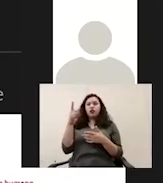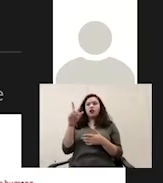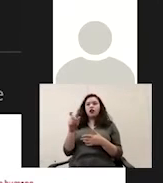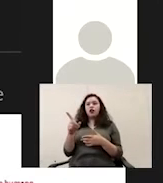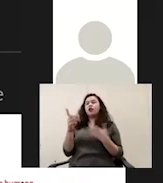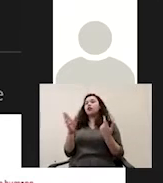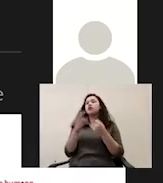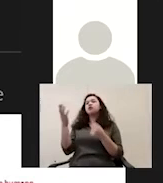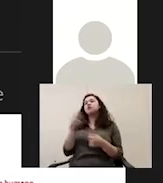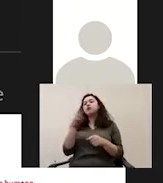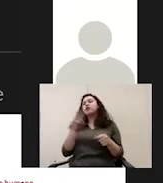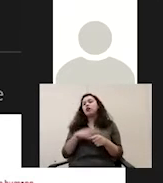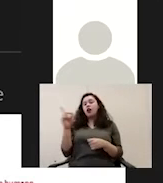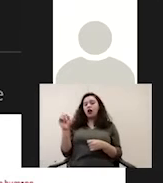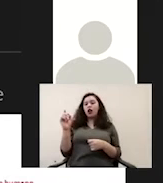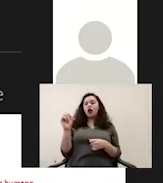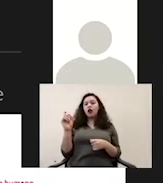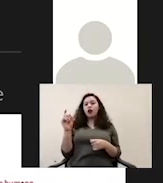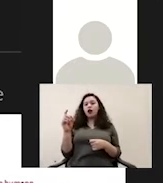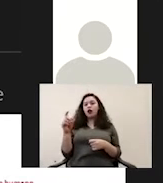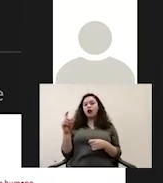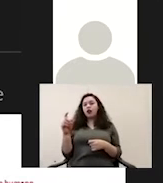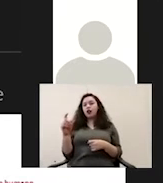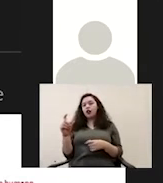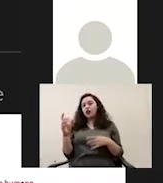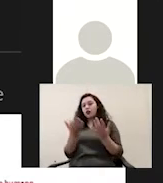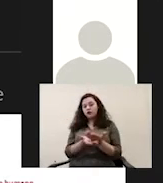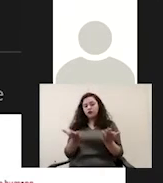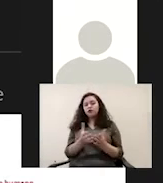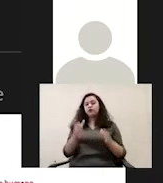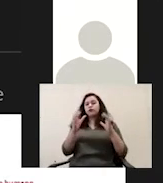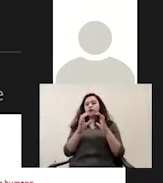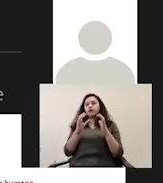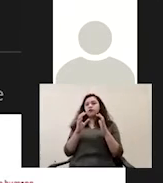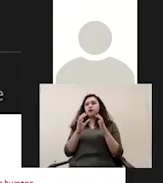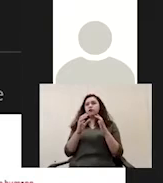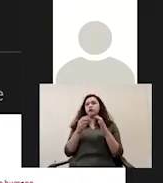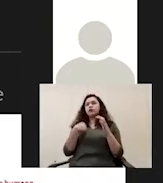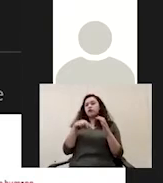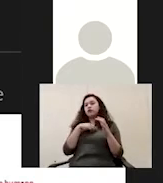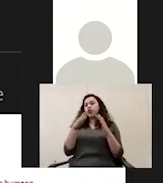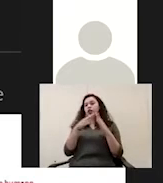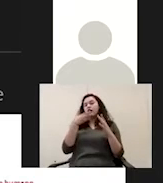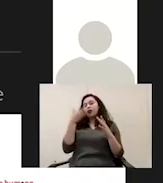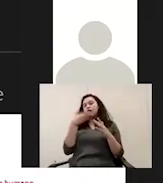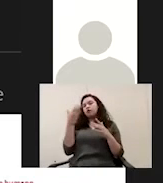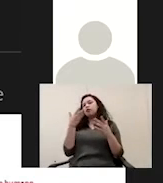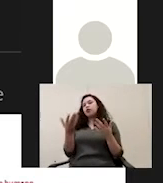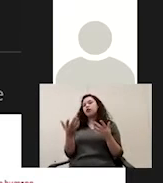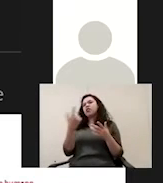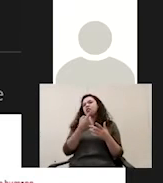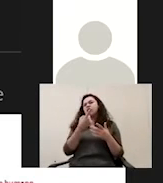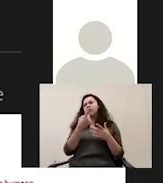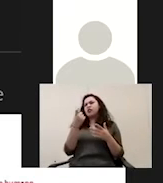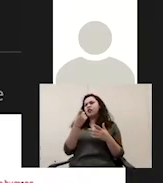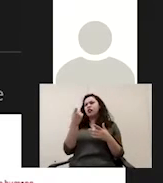Regularmente, el agua que cabe en un depósito que tenemos comúnmente en casa son 1,100 litros.